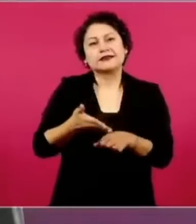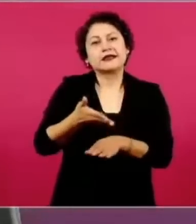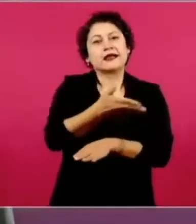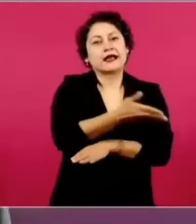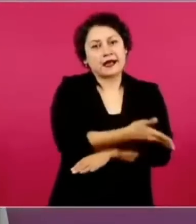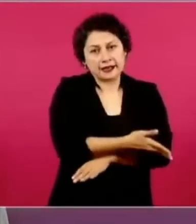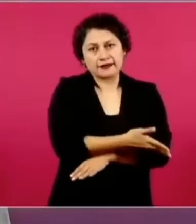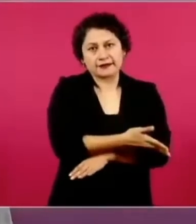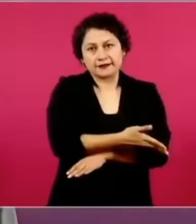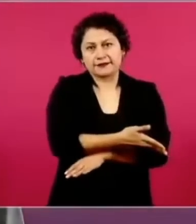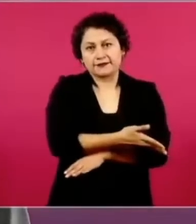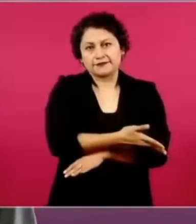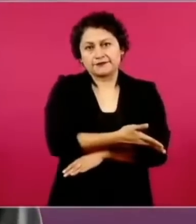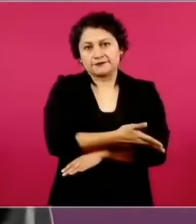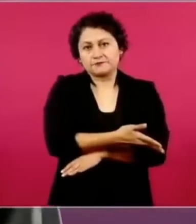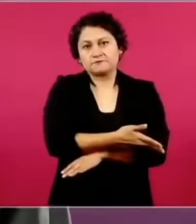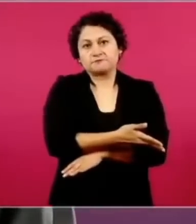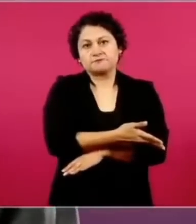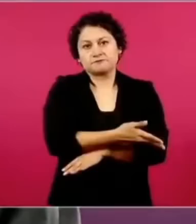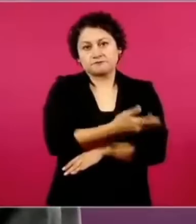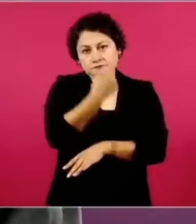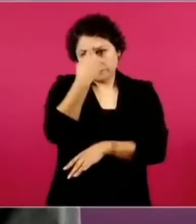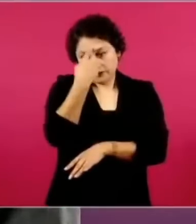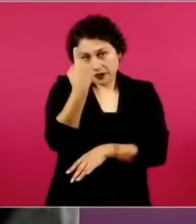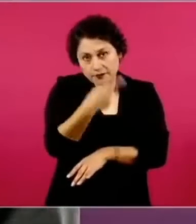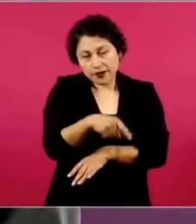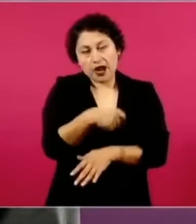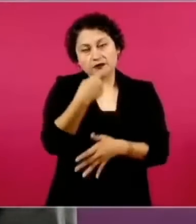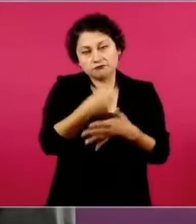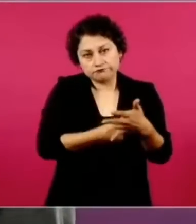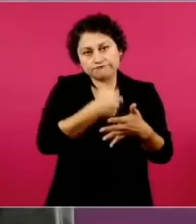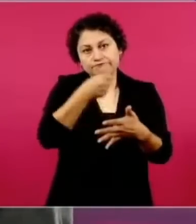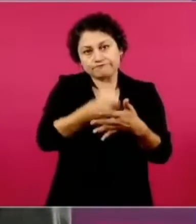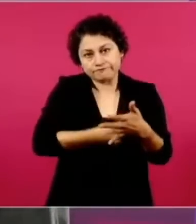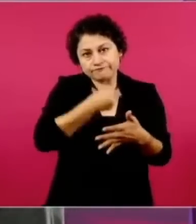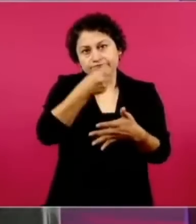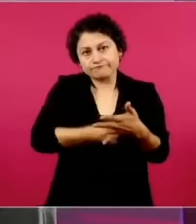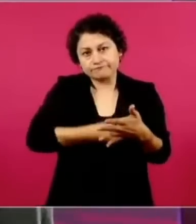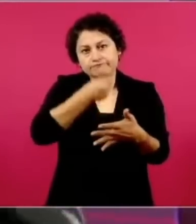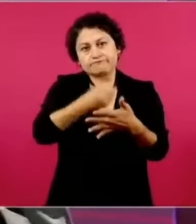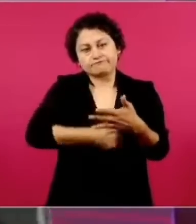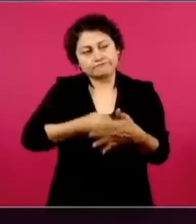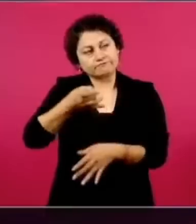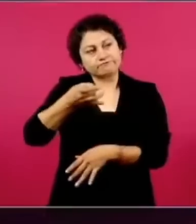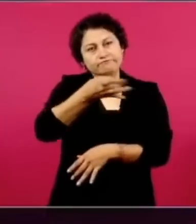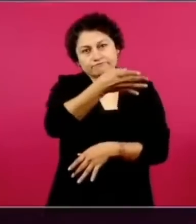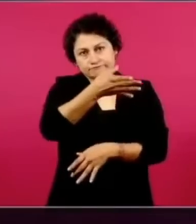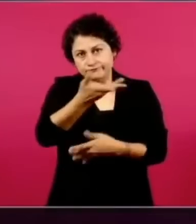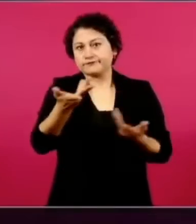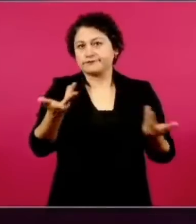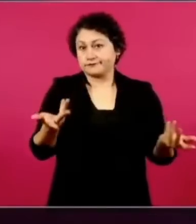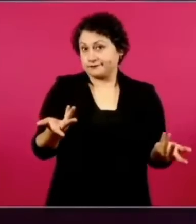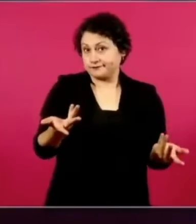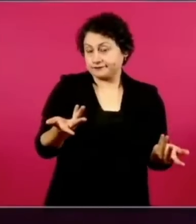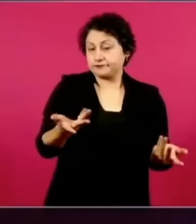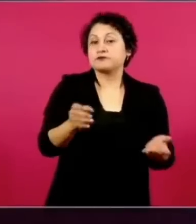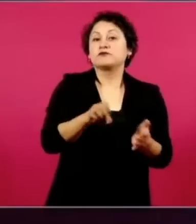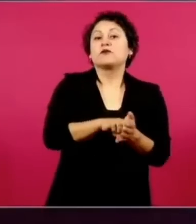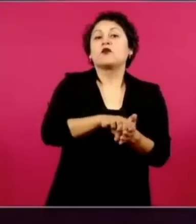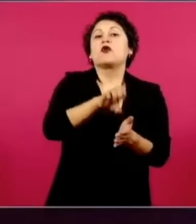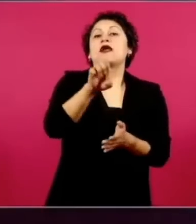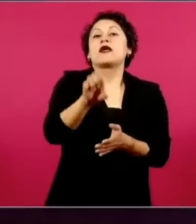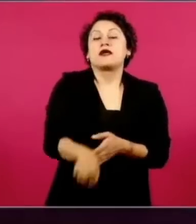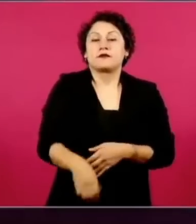pudiese triunfar ante los medios convencionales. Pues desde luego, en primer lugar, el actor